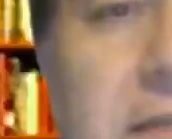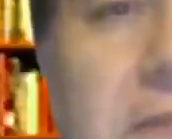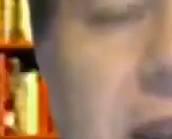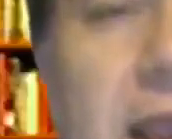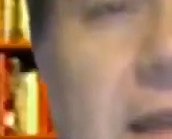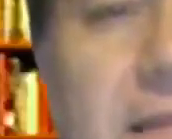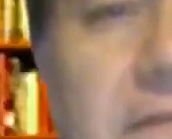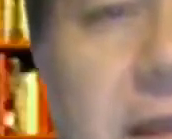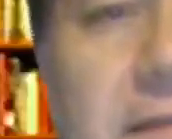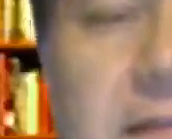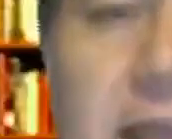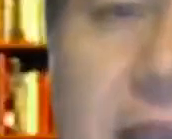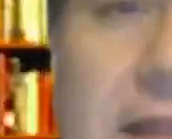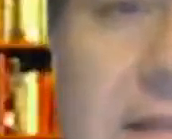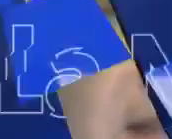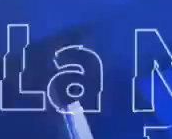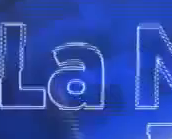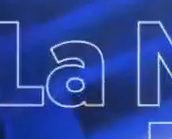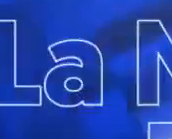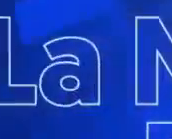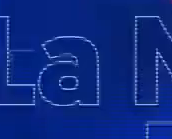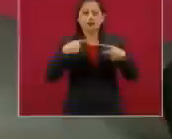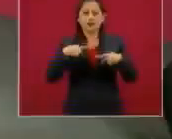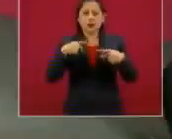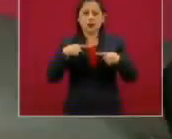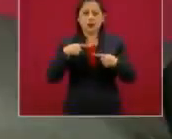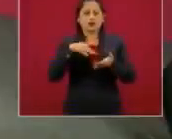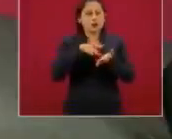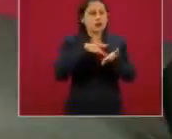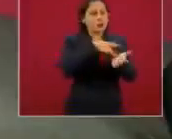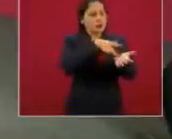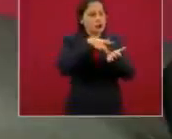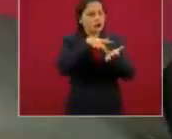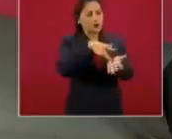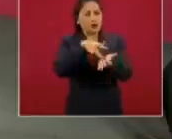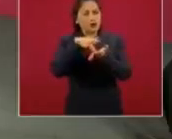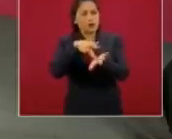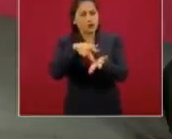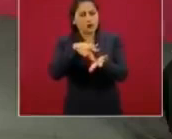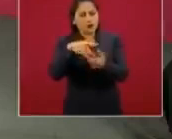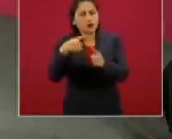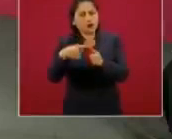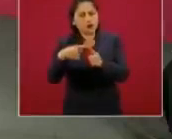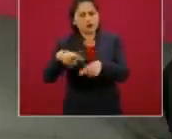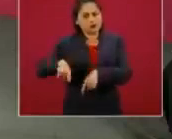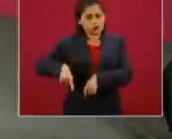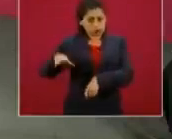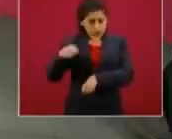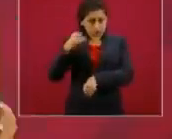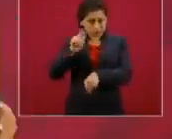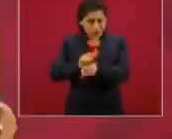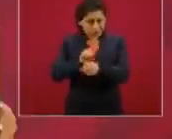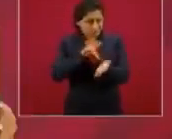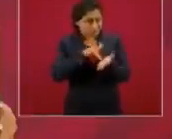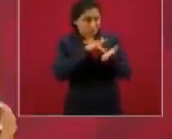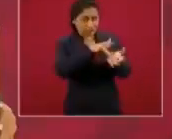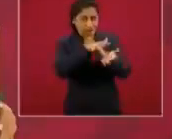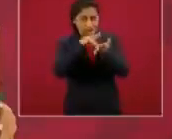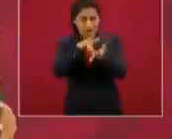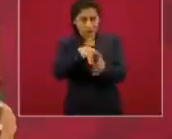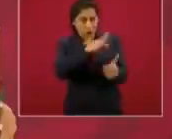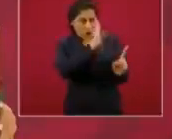sin sin marcar diferencias generalizando como es algo muy peculiar en el lenguaje del presidente eh